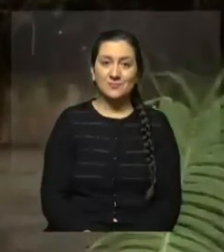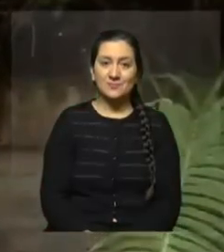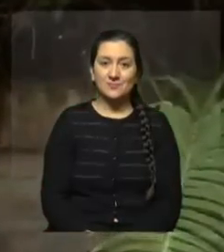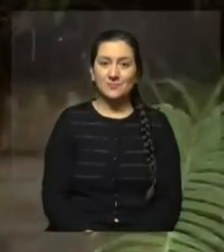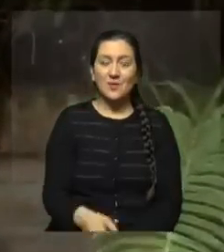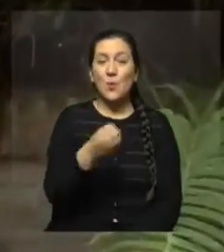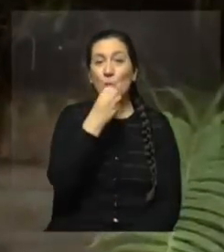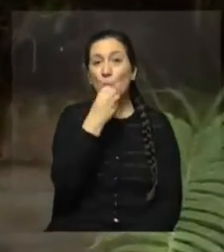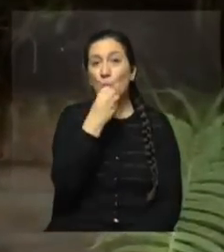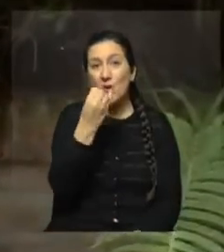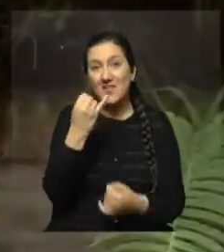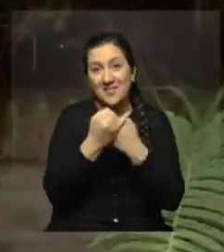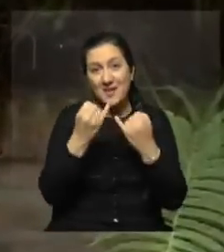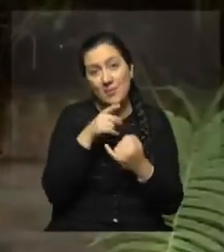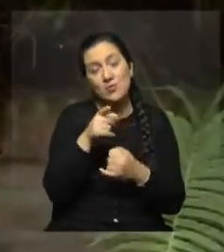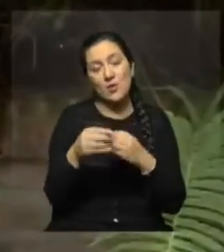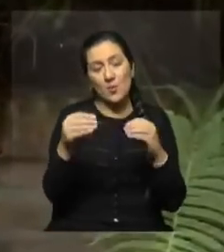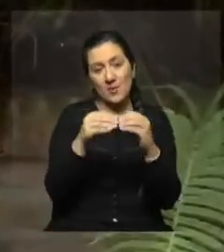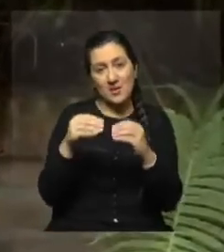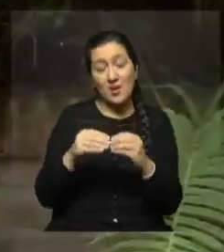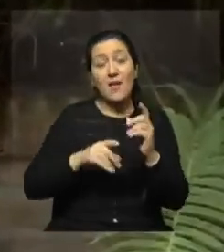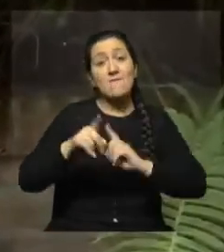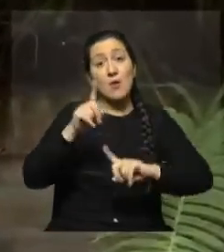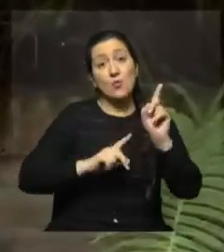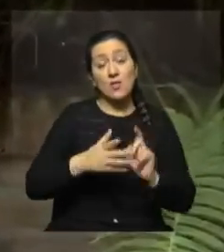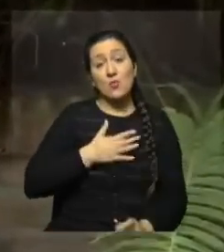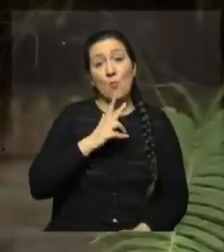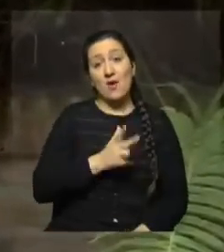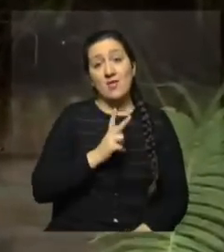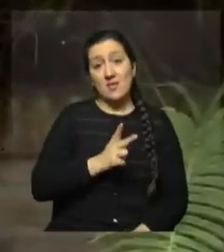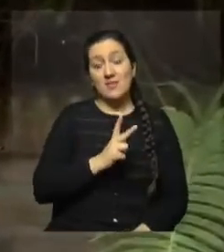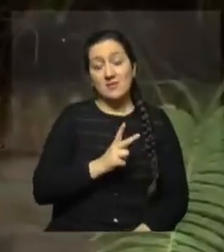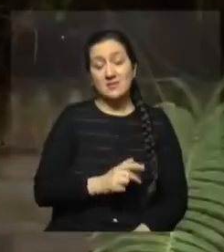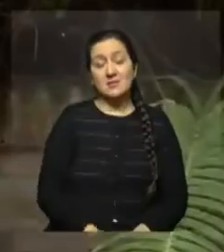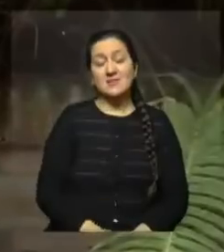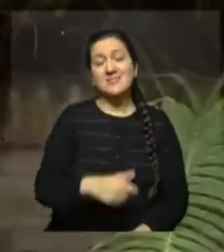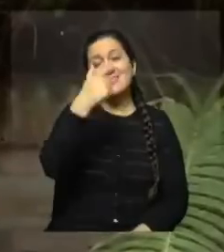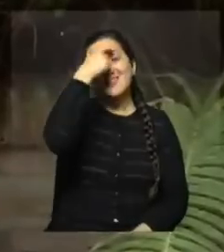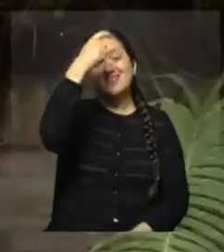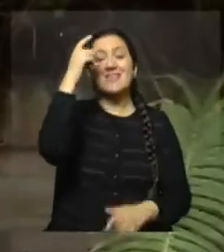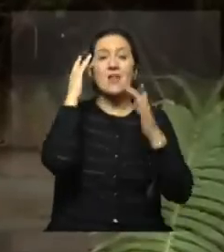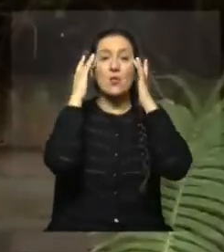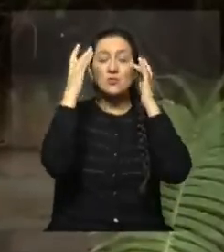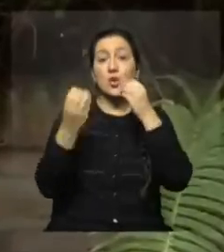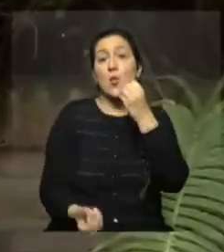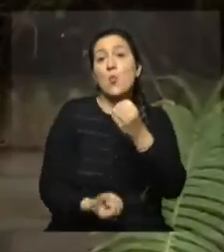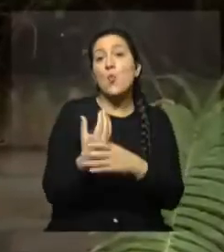Buenos días para ustedes compañeros es así la Facultad de humanidades Y ciencias de la educación tiene nuevo decano para